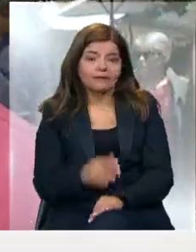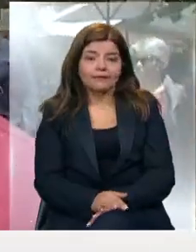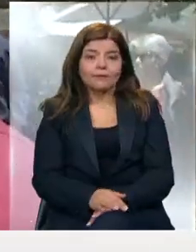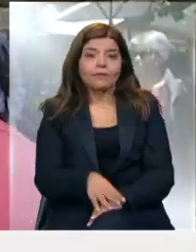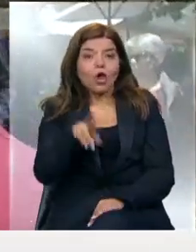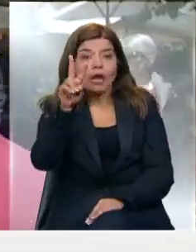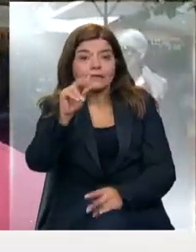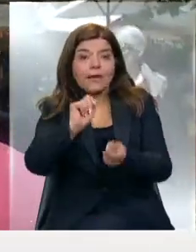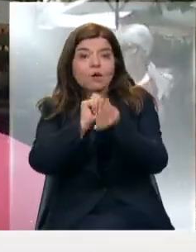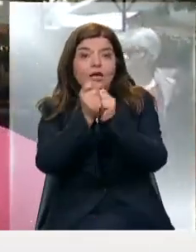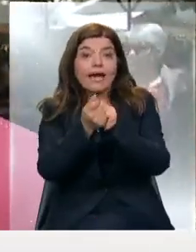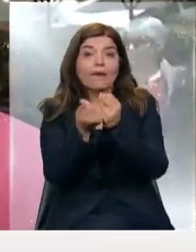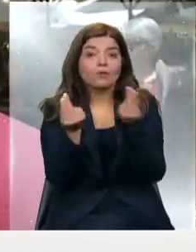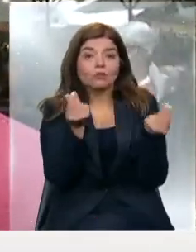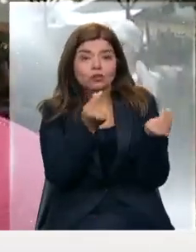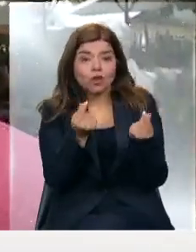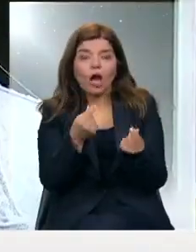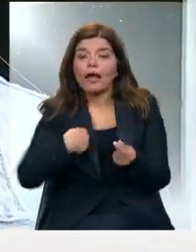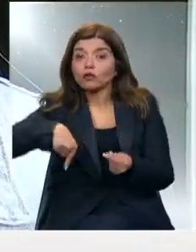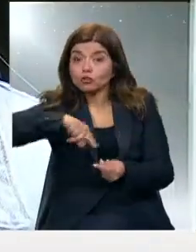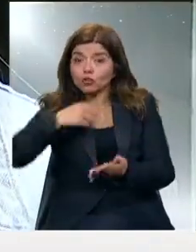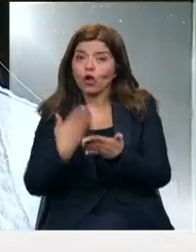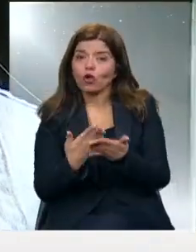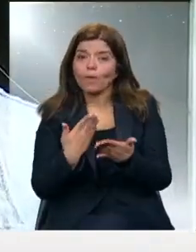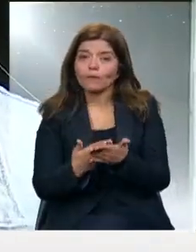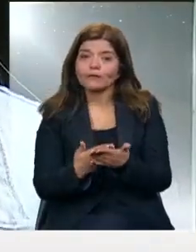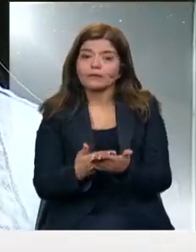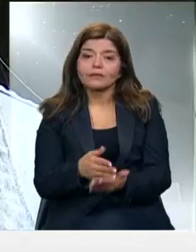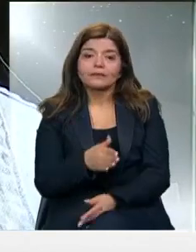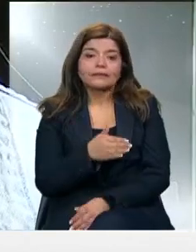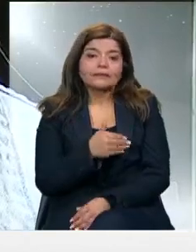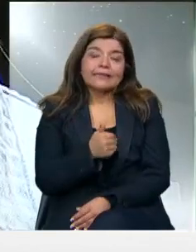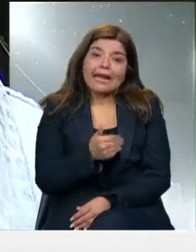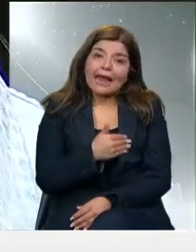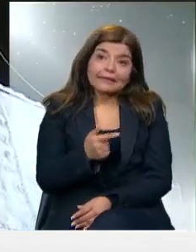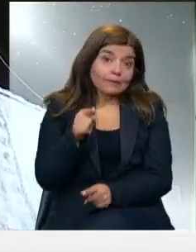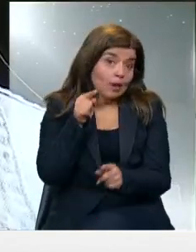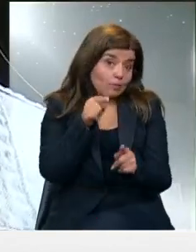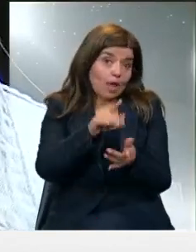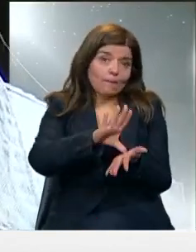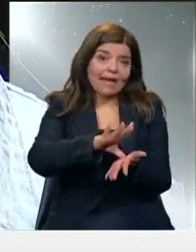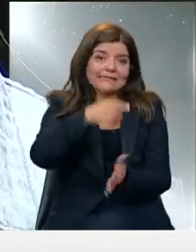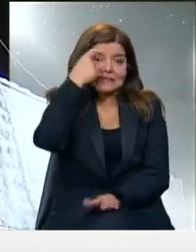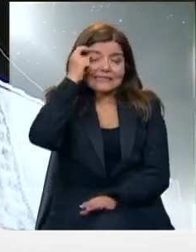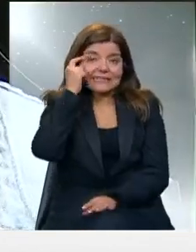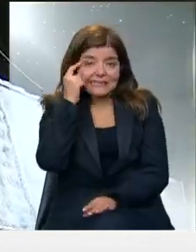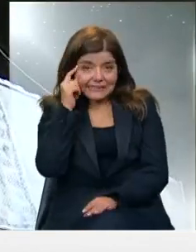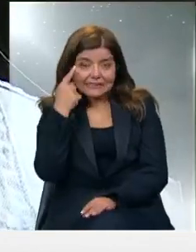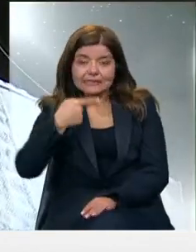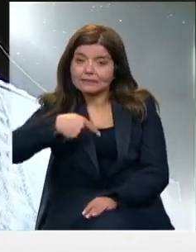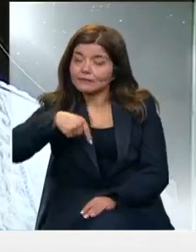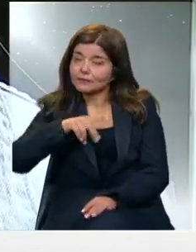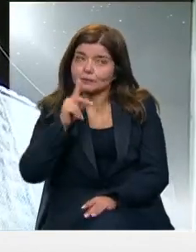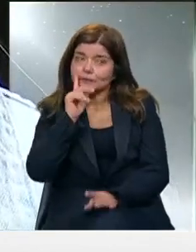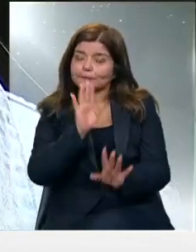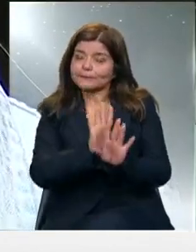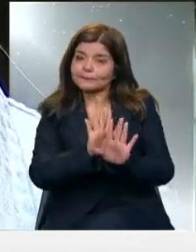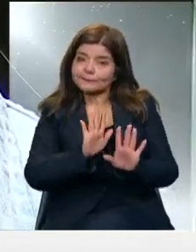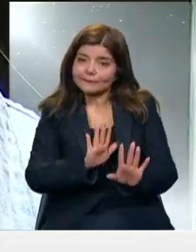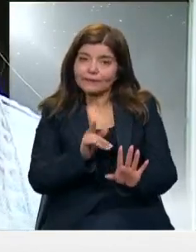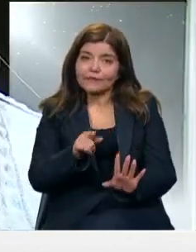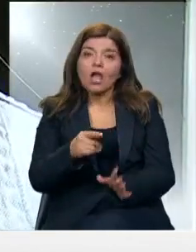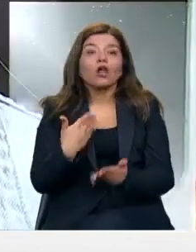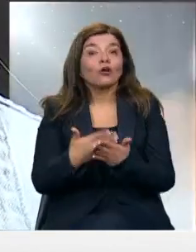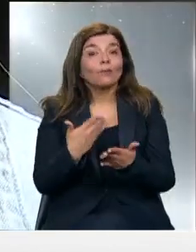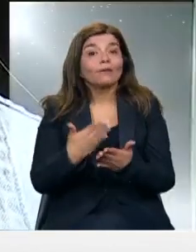de cambio, pienso que nos conviene mucho. Es una lástima romantizar las crisis, porque no deberíamos hacer eso, pero conviene, es un